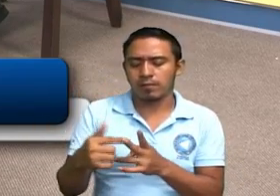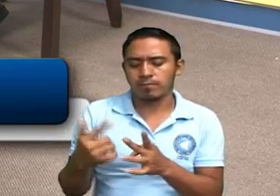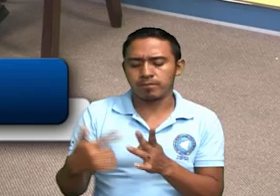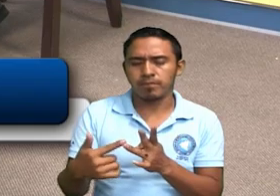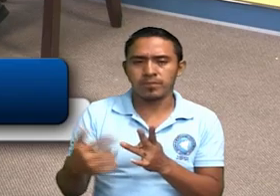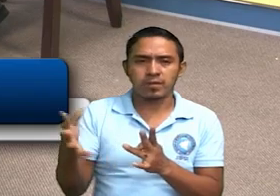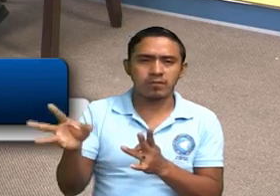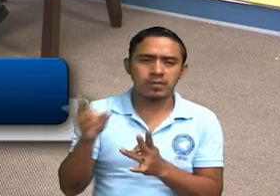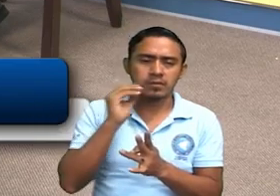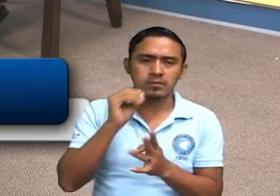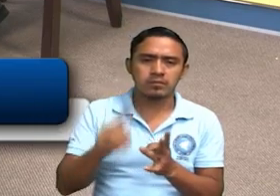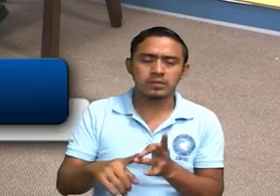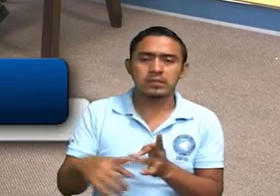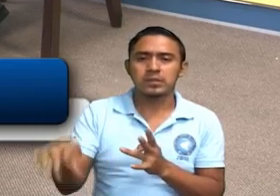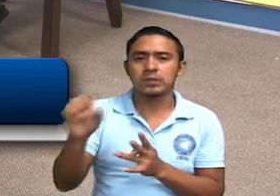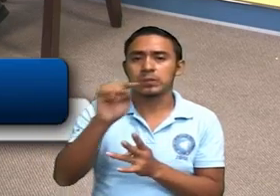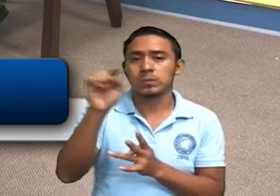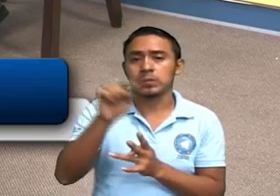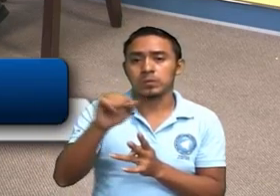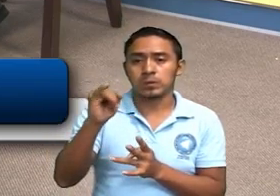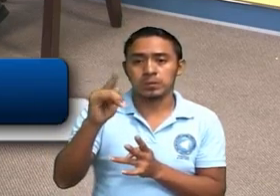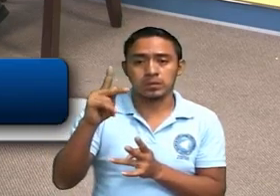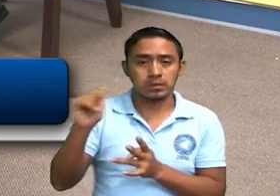infecciones virales, el Zika, ¿verdad?